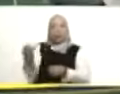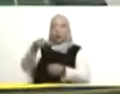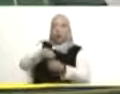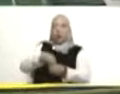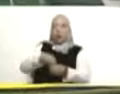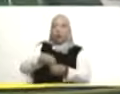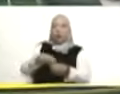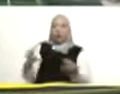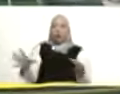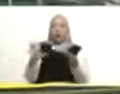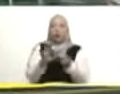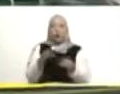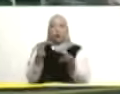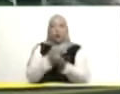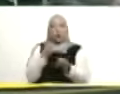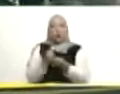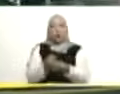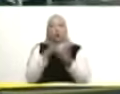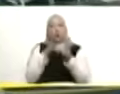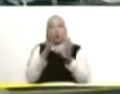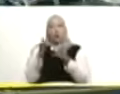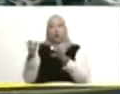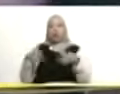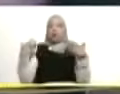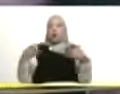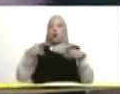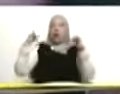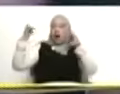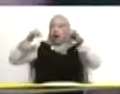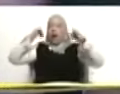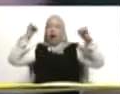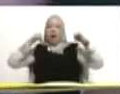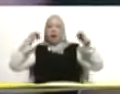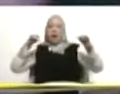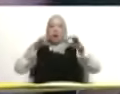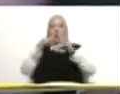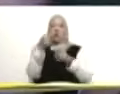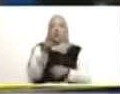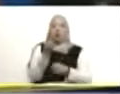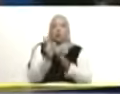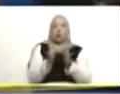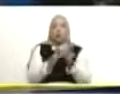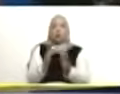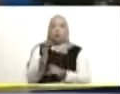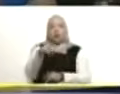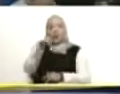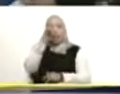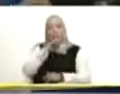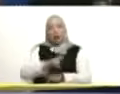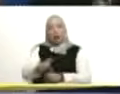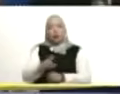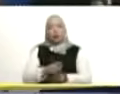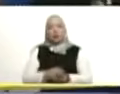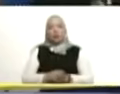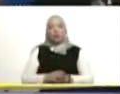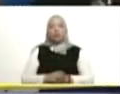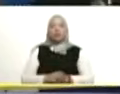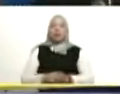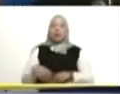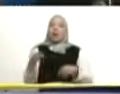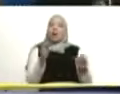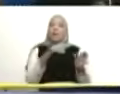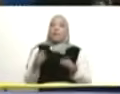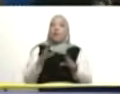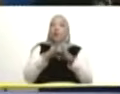incluyente, unitario, alegre, rumbero, el 12 de marzo de este año. Están